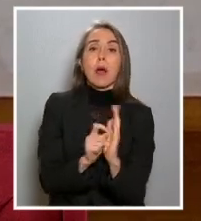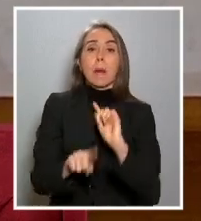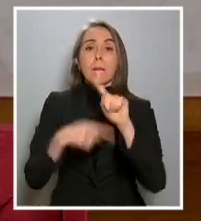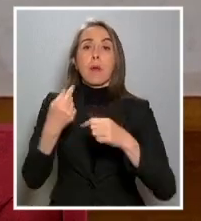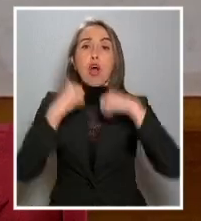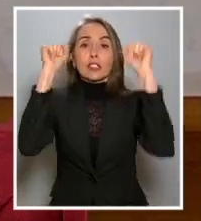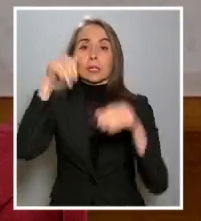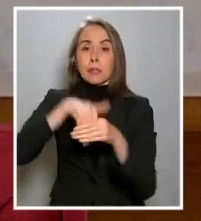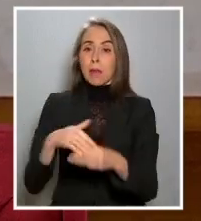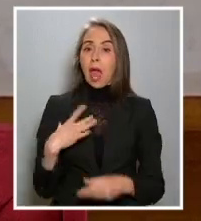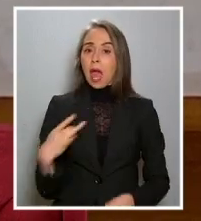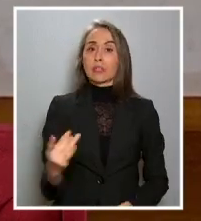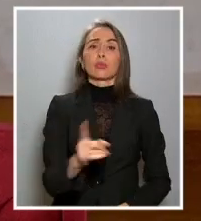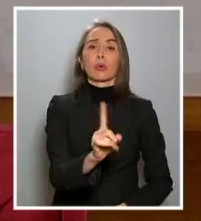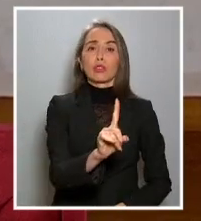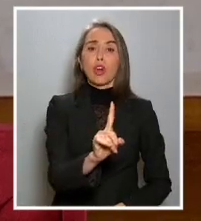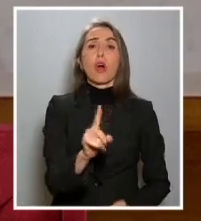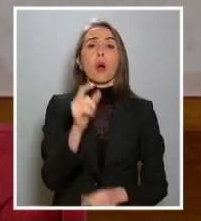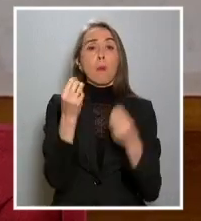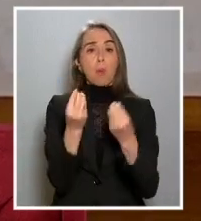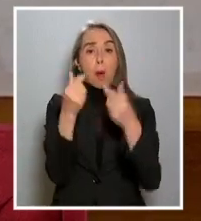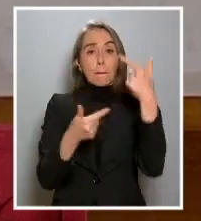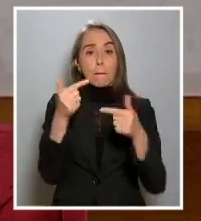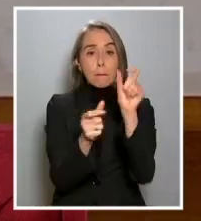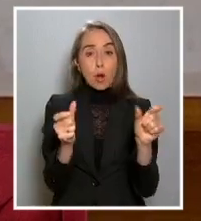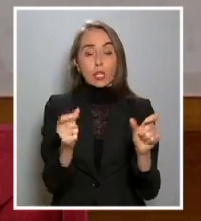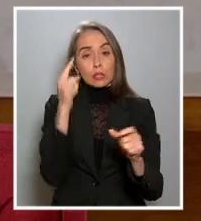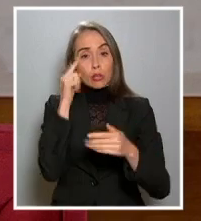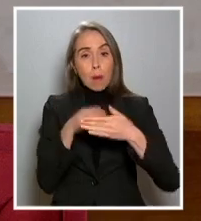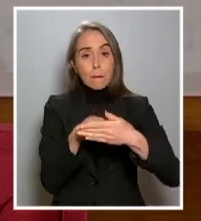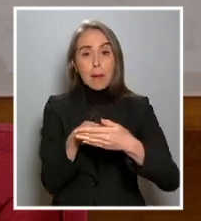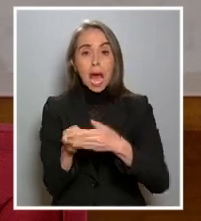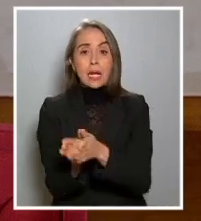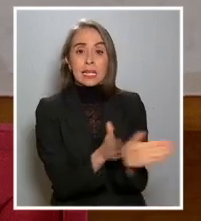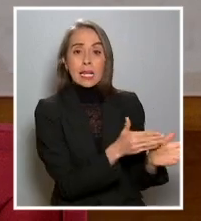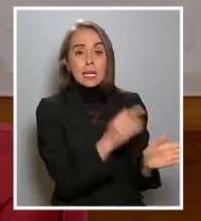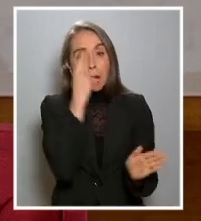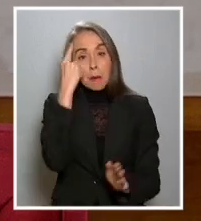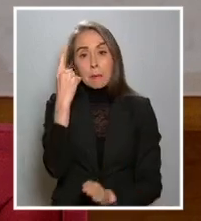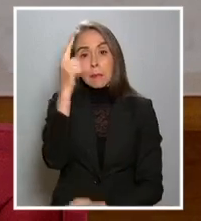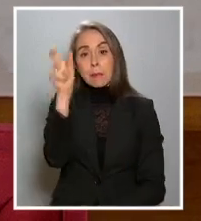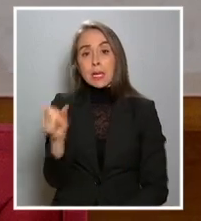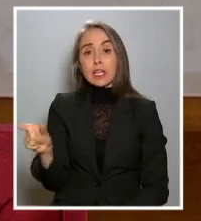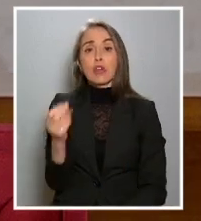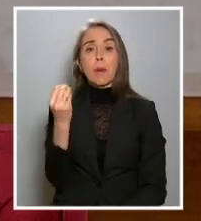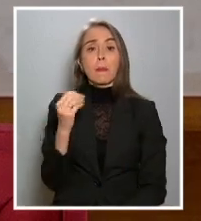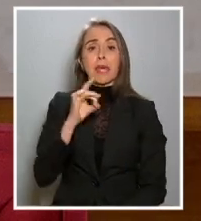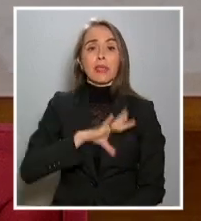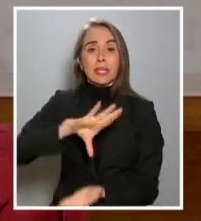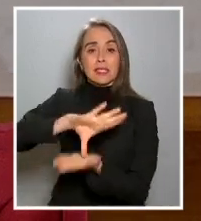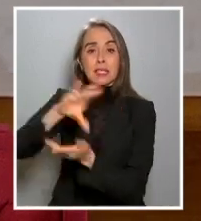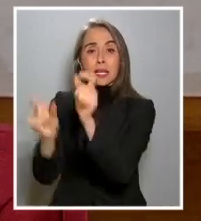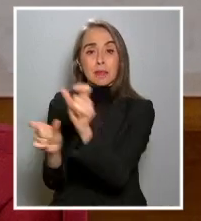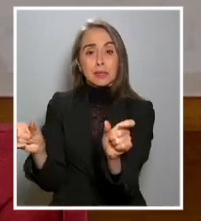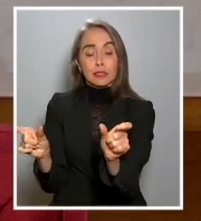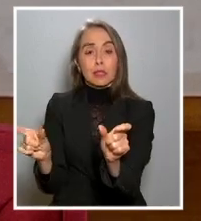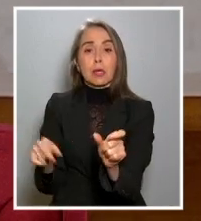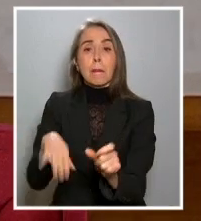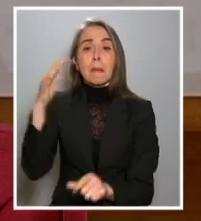elección, sino aquella que se atreve a cruzar barreras poniendo el bien común de Chile y de su gente por delante de los intereses